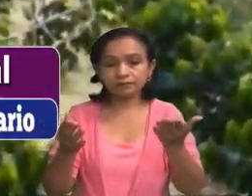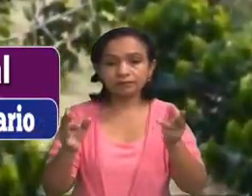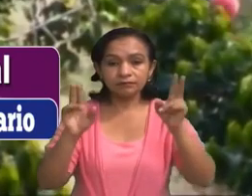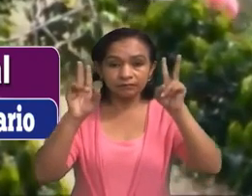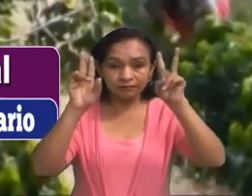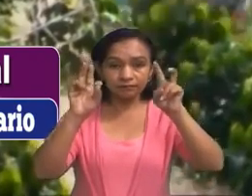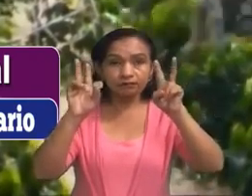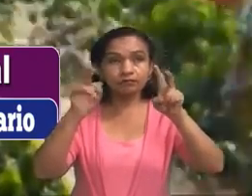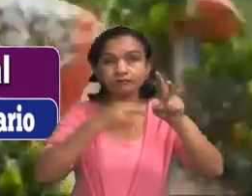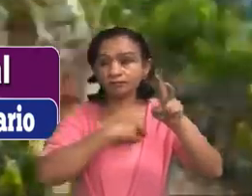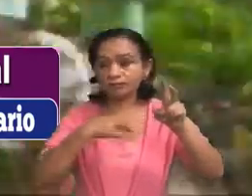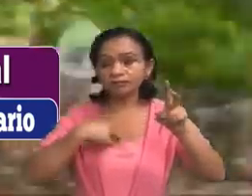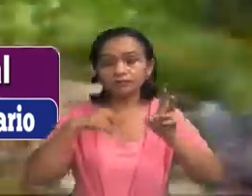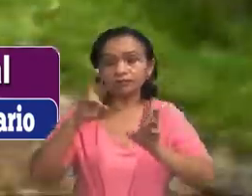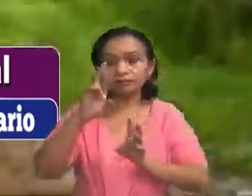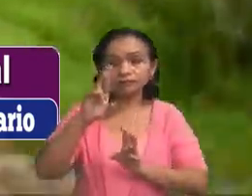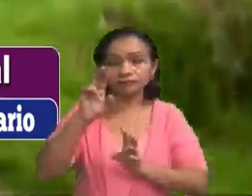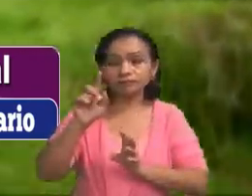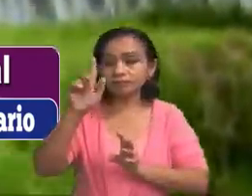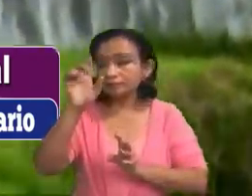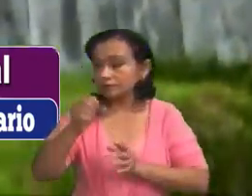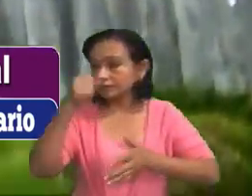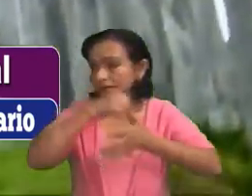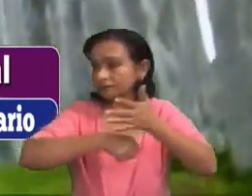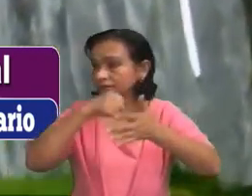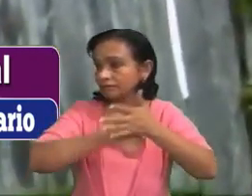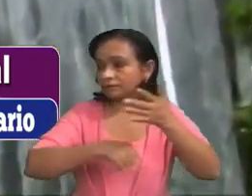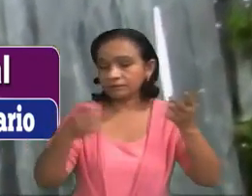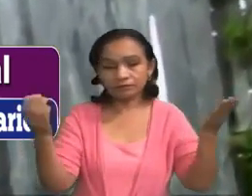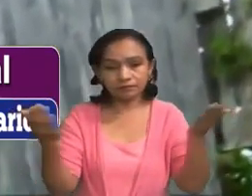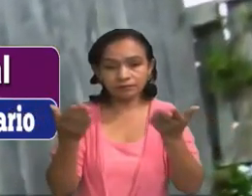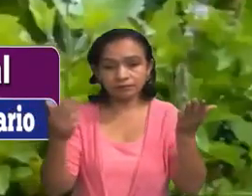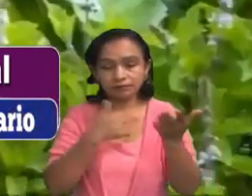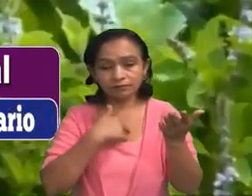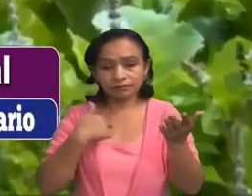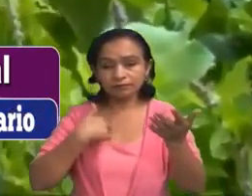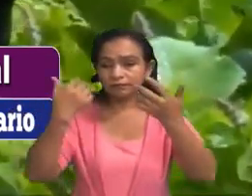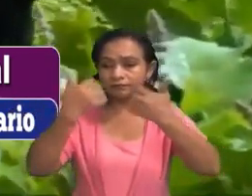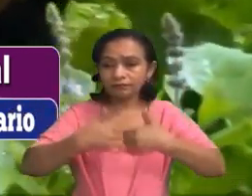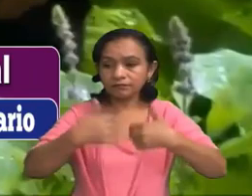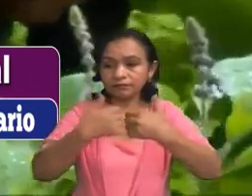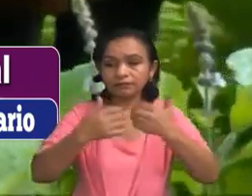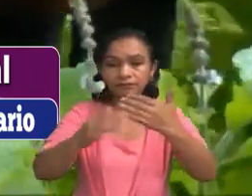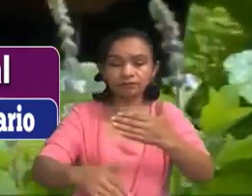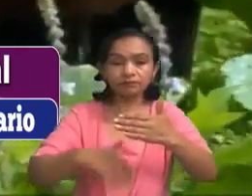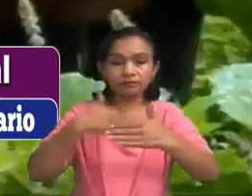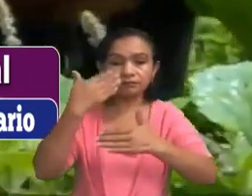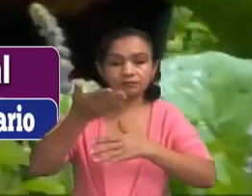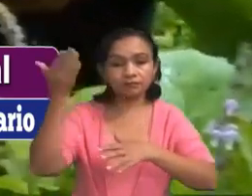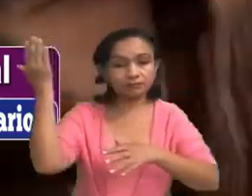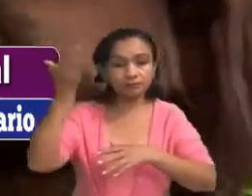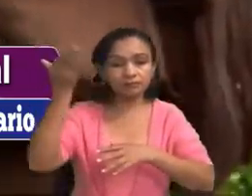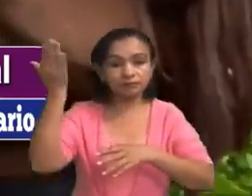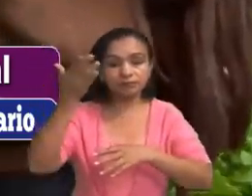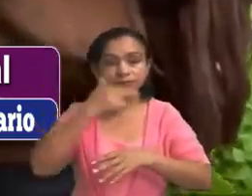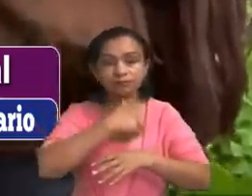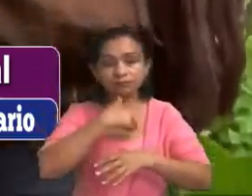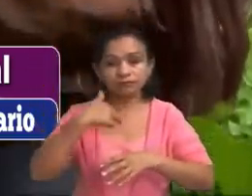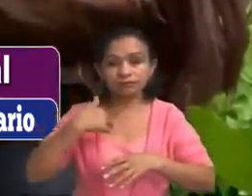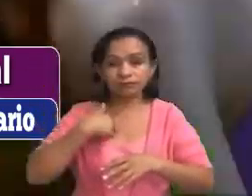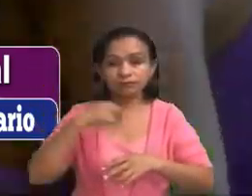actual, retos y desafíos, tanto en agroecología como en agroindustria, Y luego de cada conferencia magistral tenemos